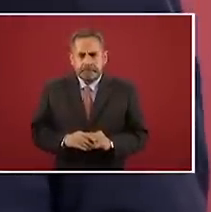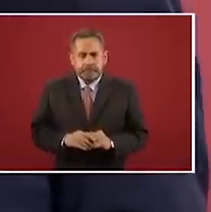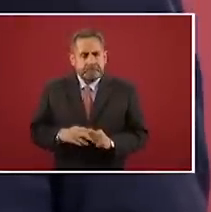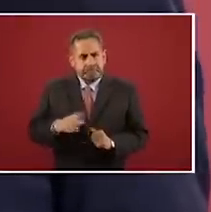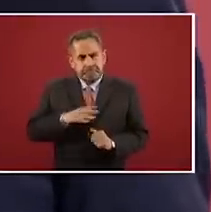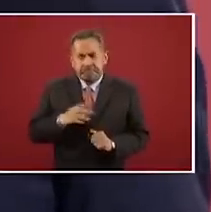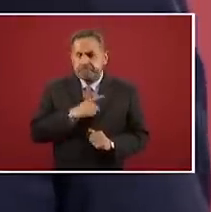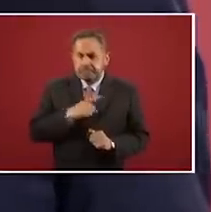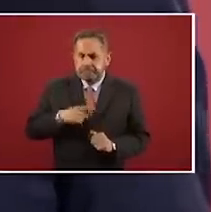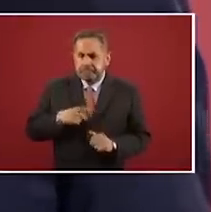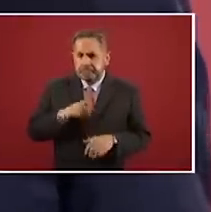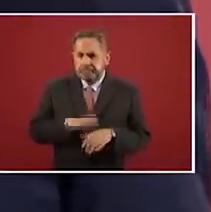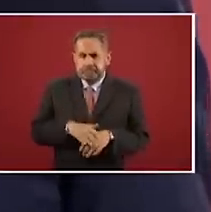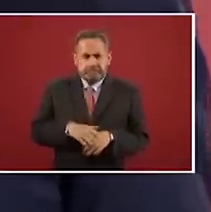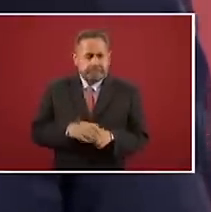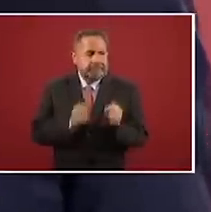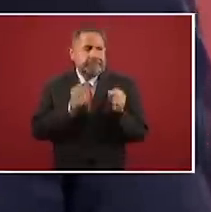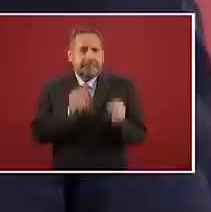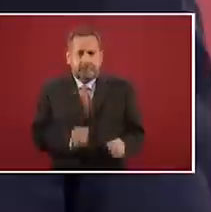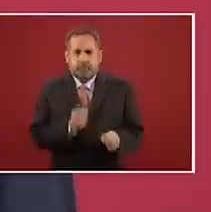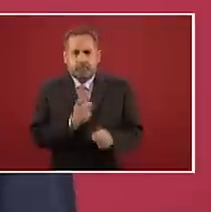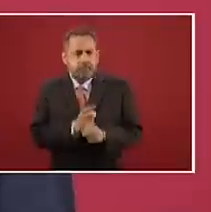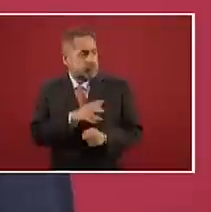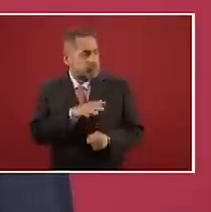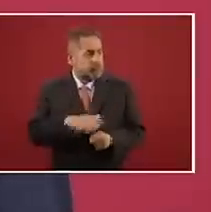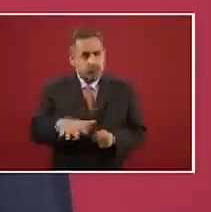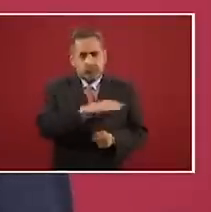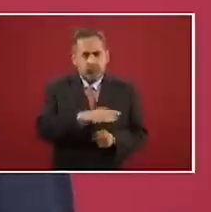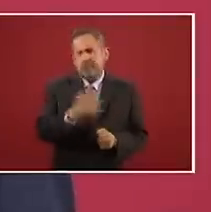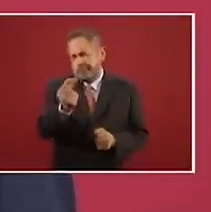haya seguridad